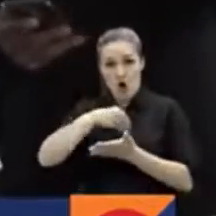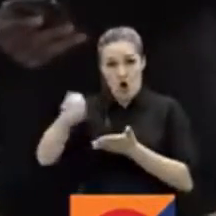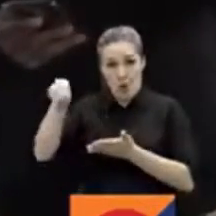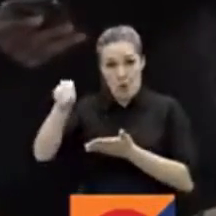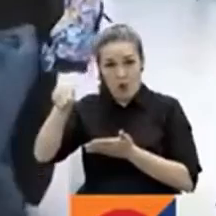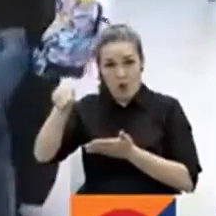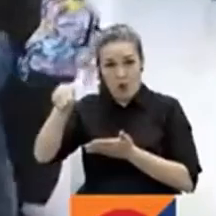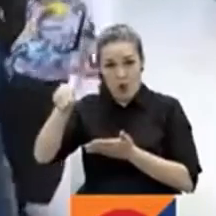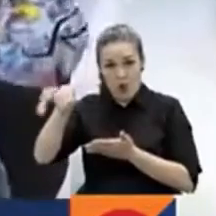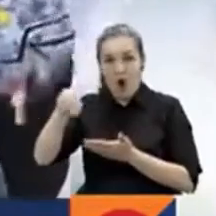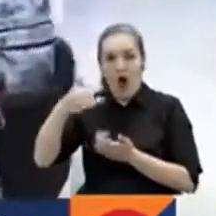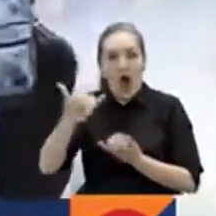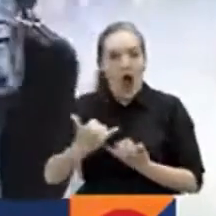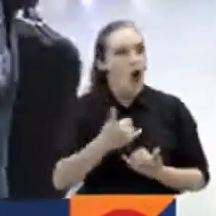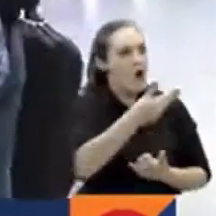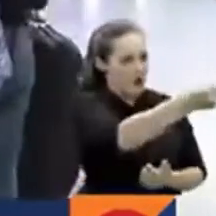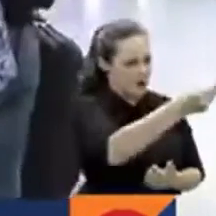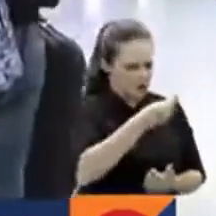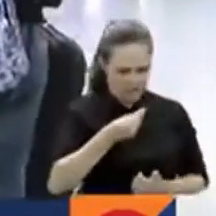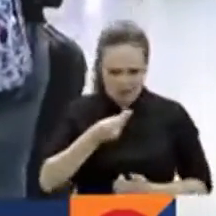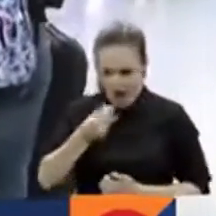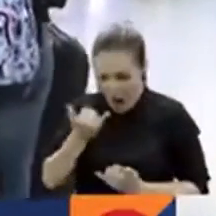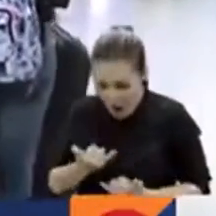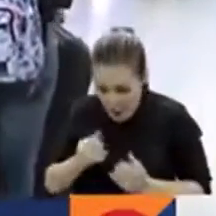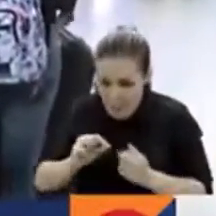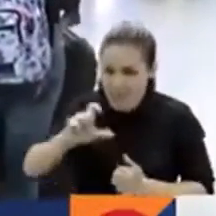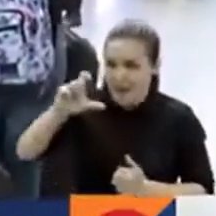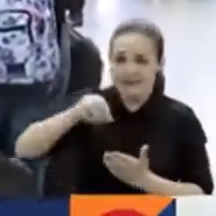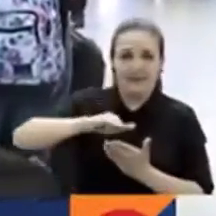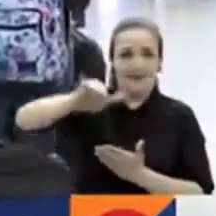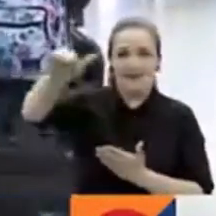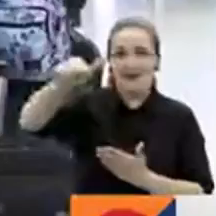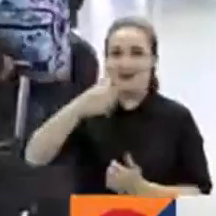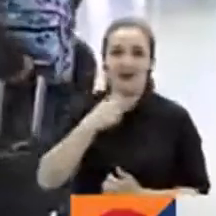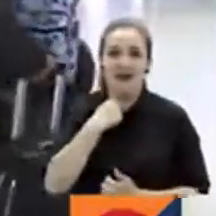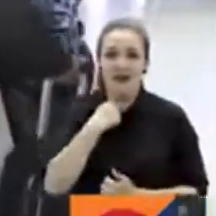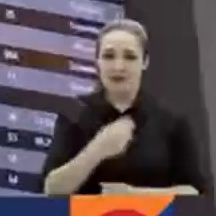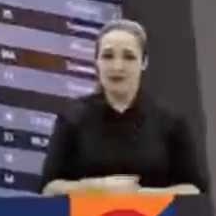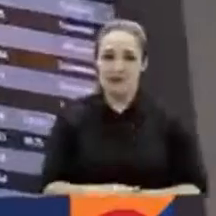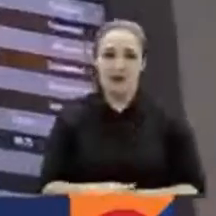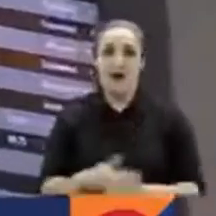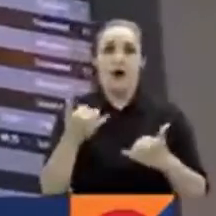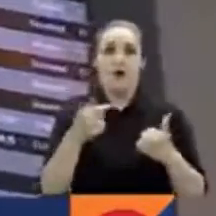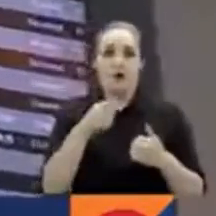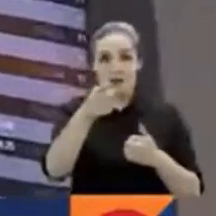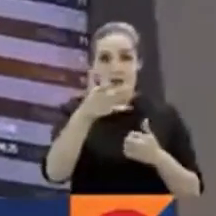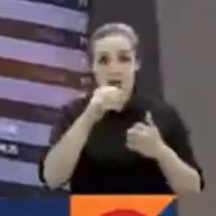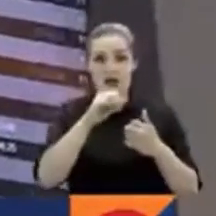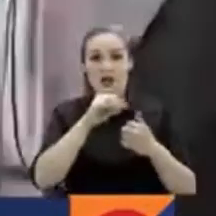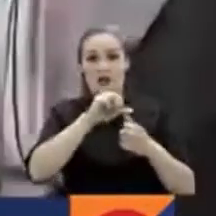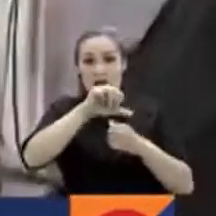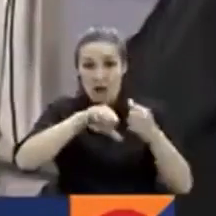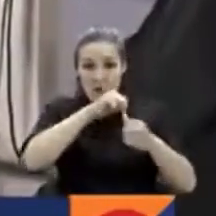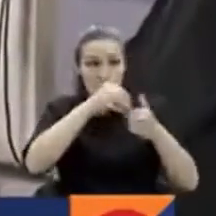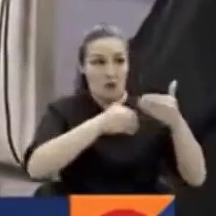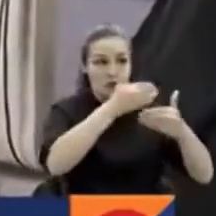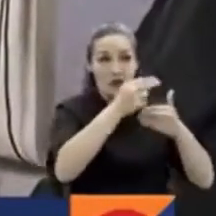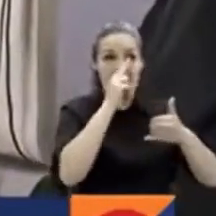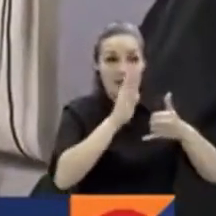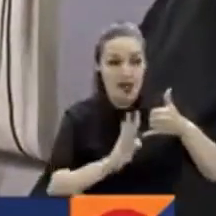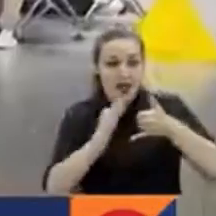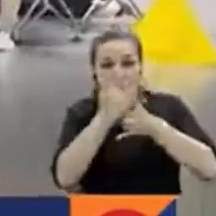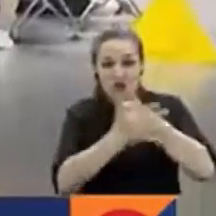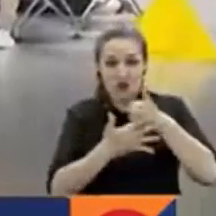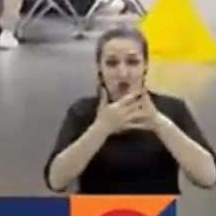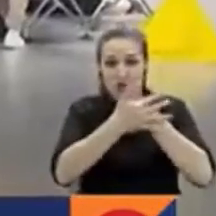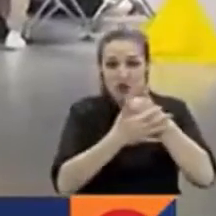es una solución. La superintendencia aclaró a quienes también quieran procesar solicitudes similares que si los pasajes son nacionales, la